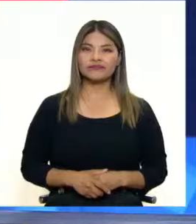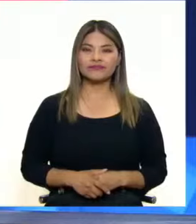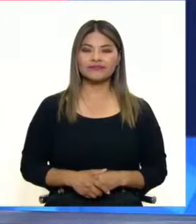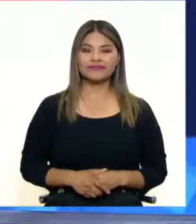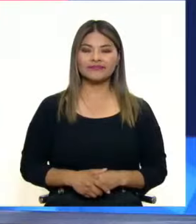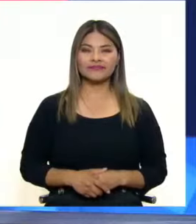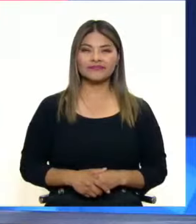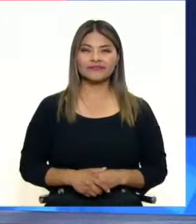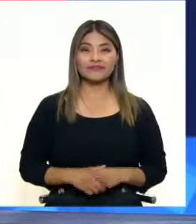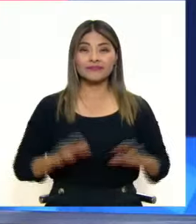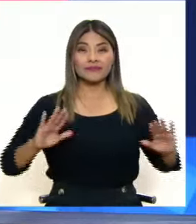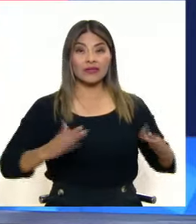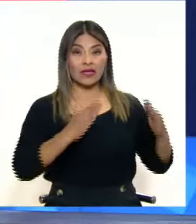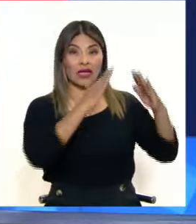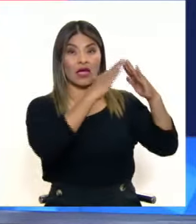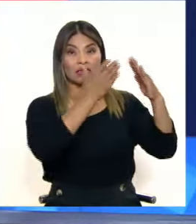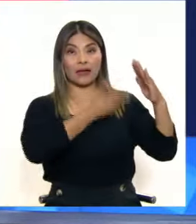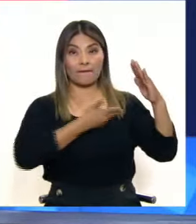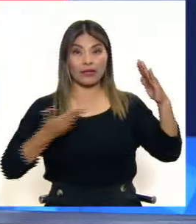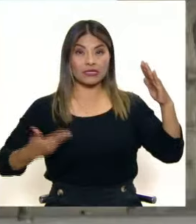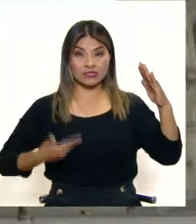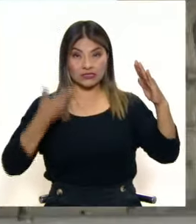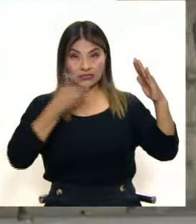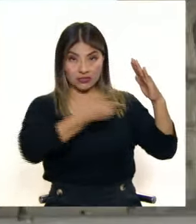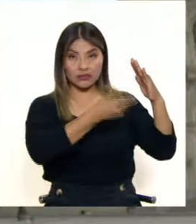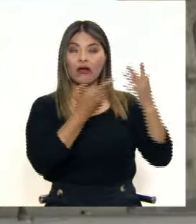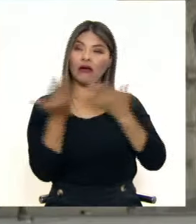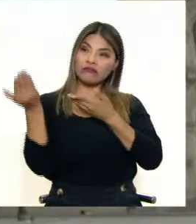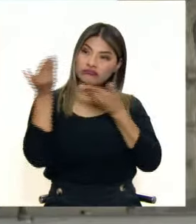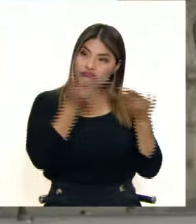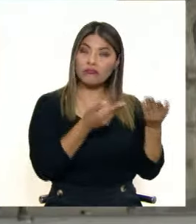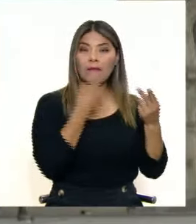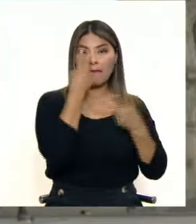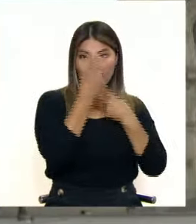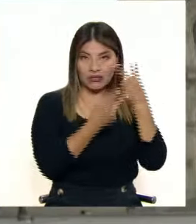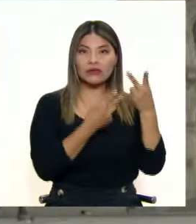Palacio de Gobierno recibirá una serie de visitas oficiales y de Estado.